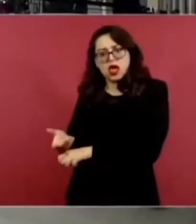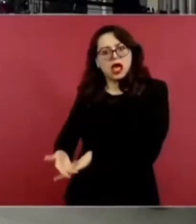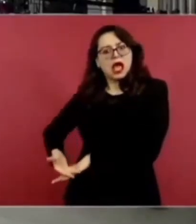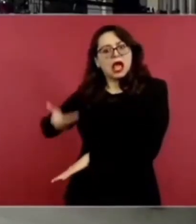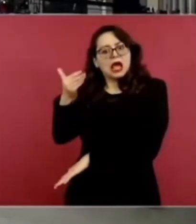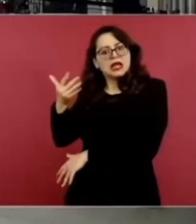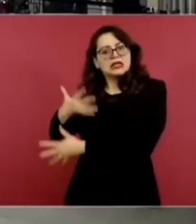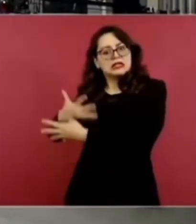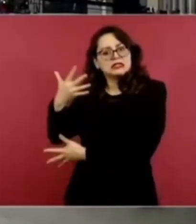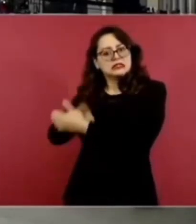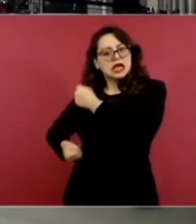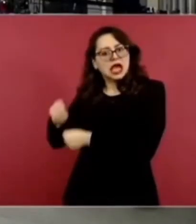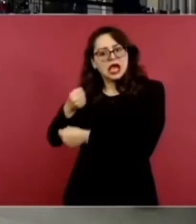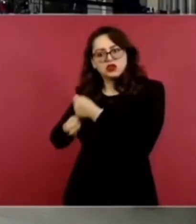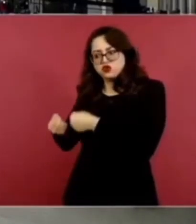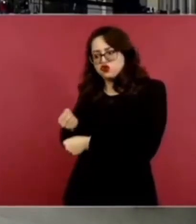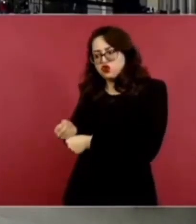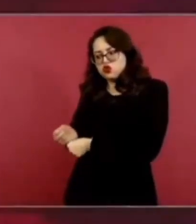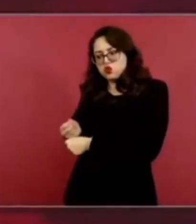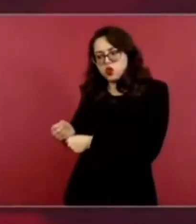¿Qué pasó ahí?